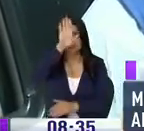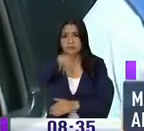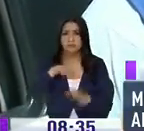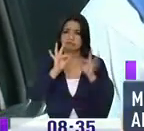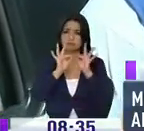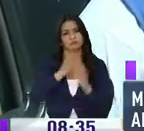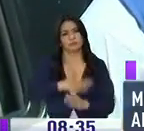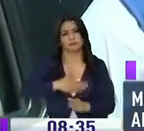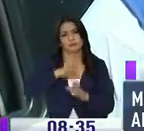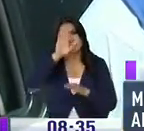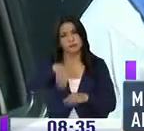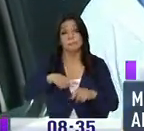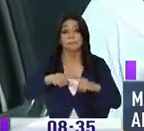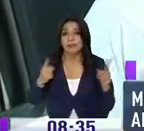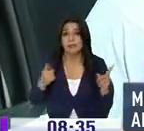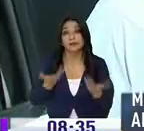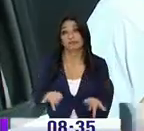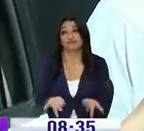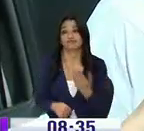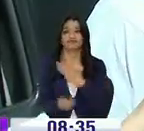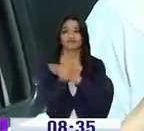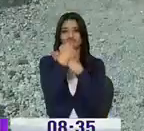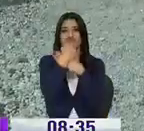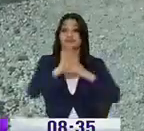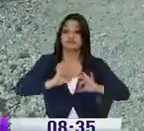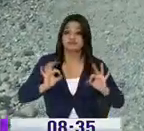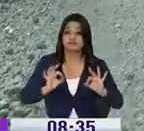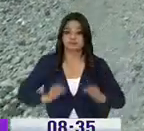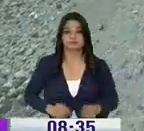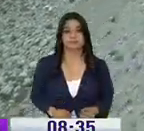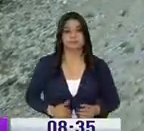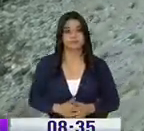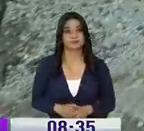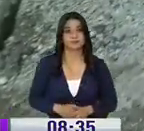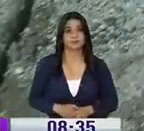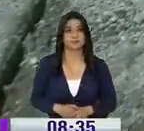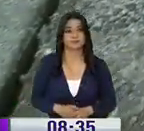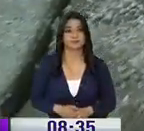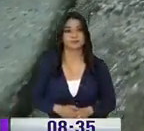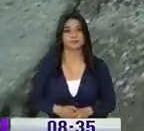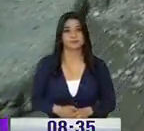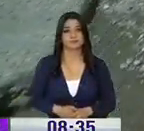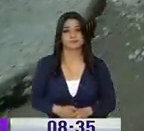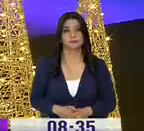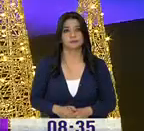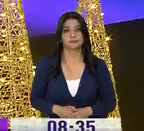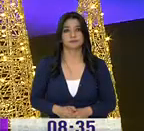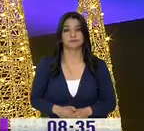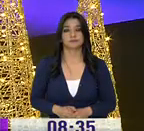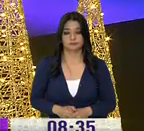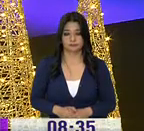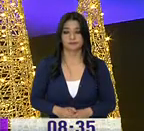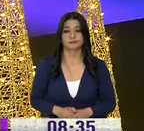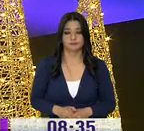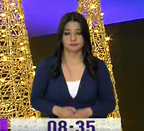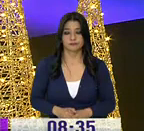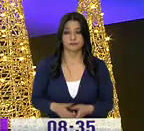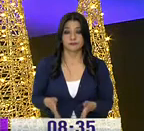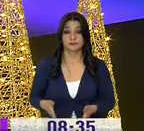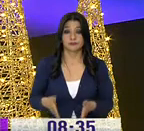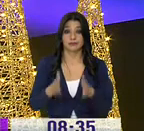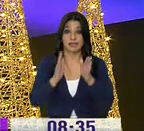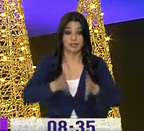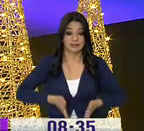arreglar, pero ya le digo, nadie no hace nada. En Quito informó Adriana Rojas. Hay muchas calles,